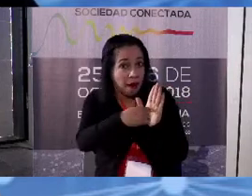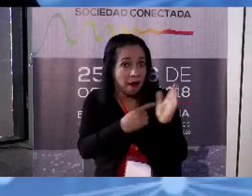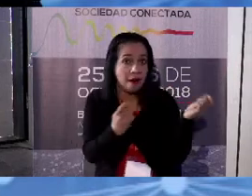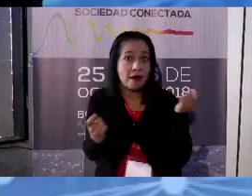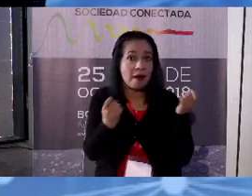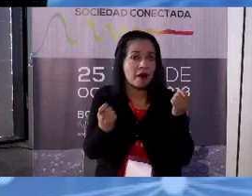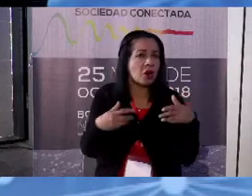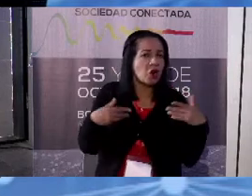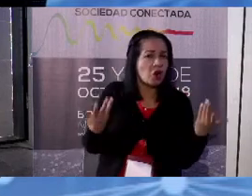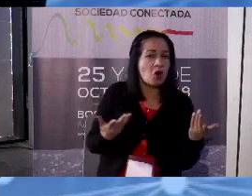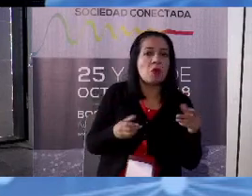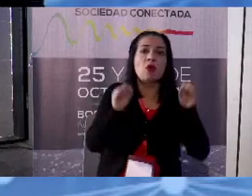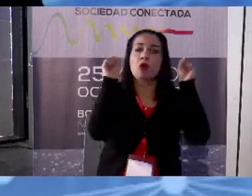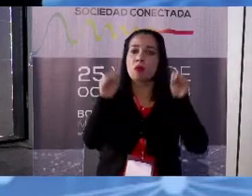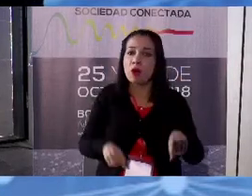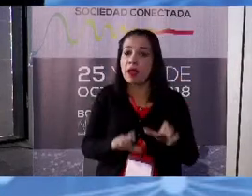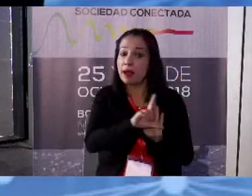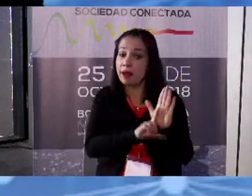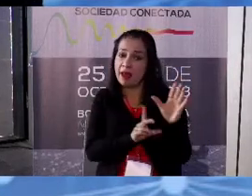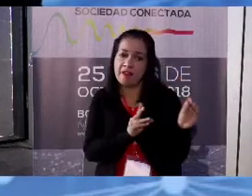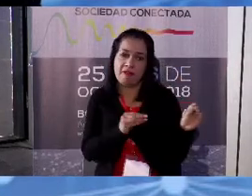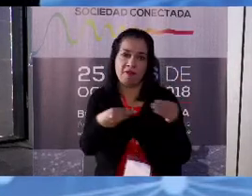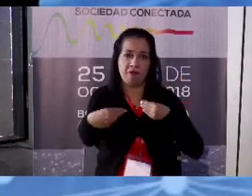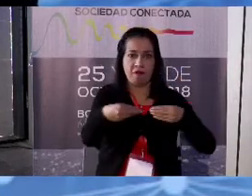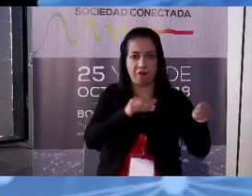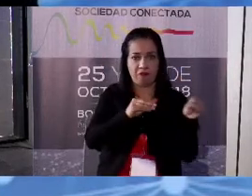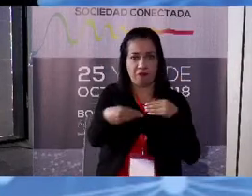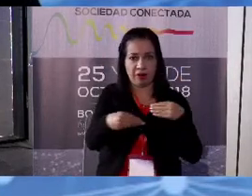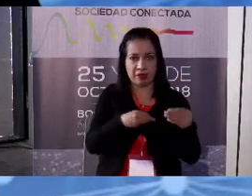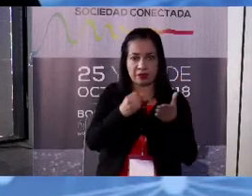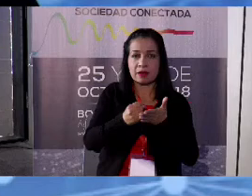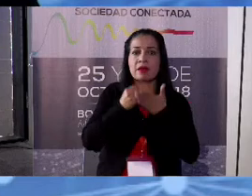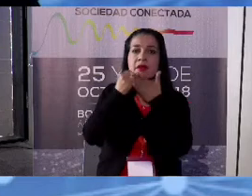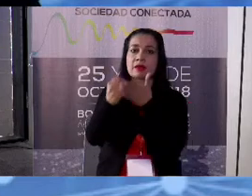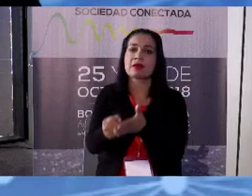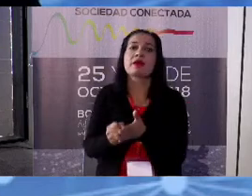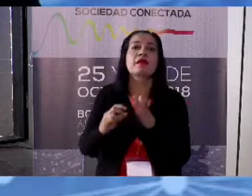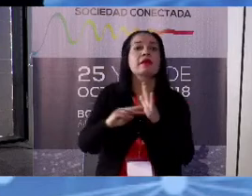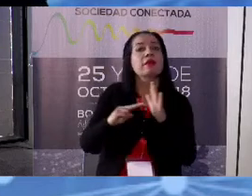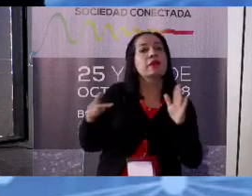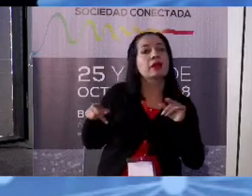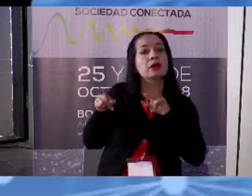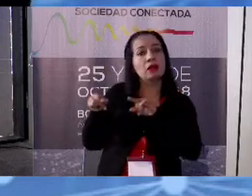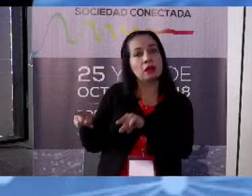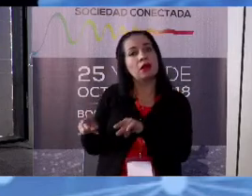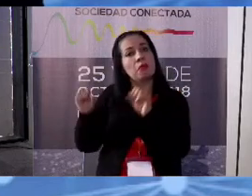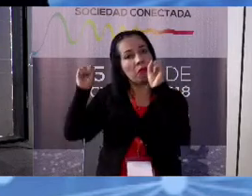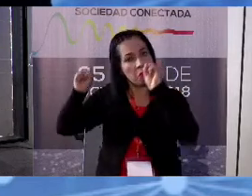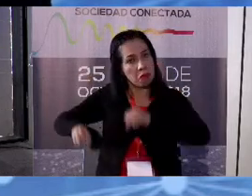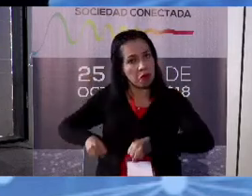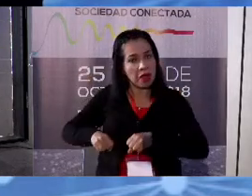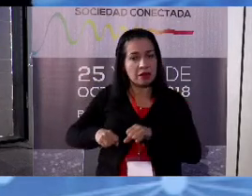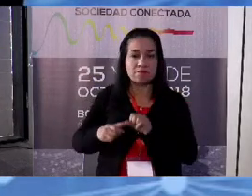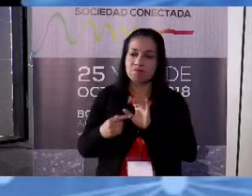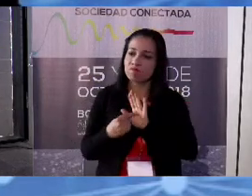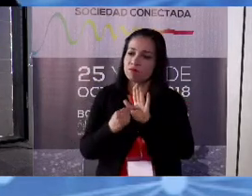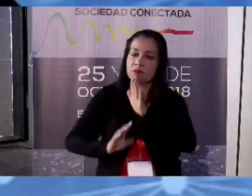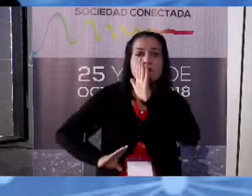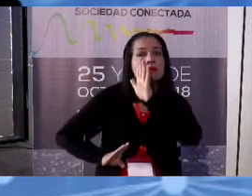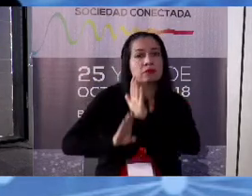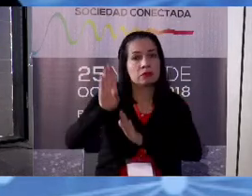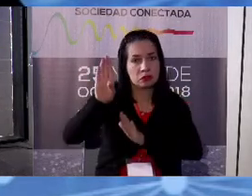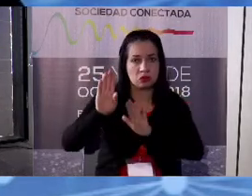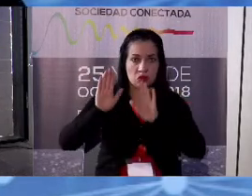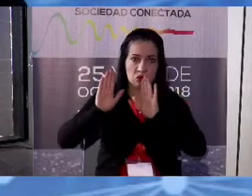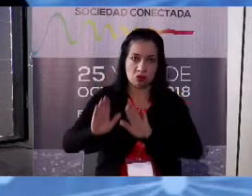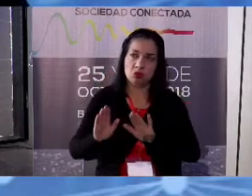que se flexibilicen y permitan que las tecnologías puedan caminar puedan avanzar de